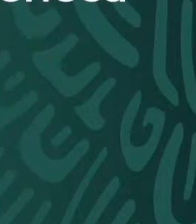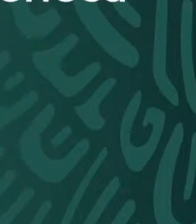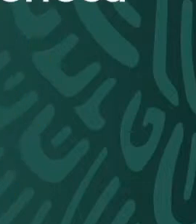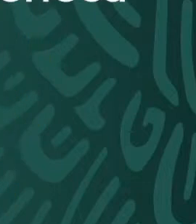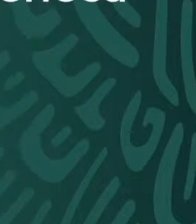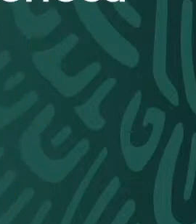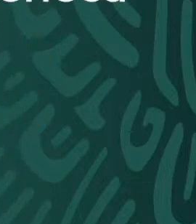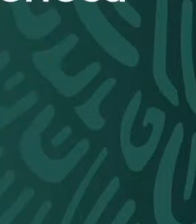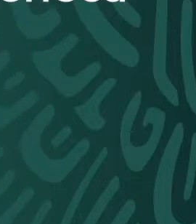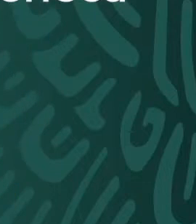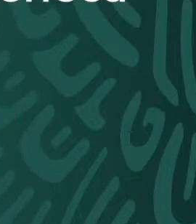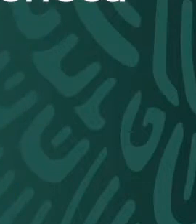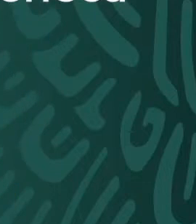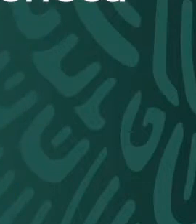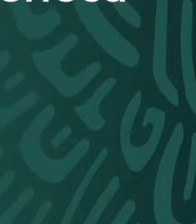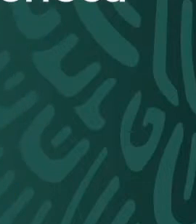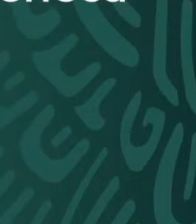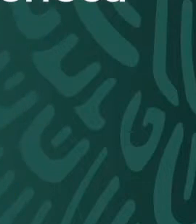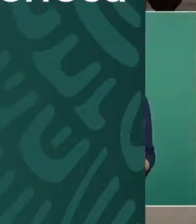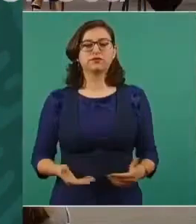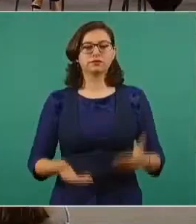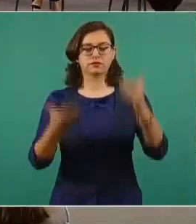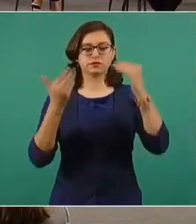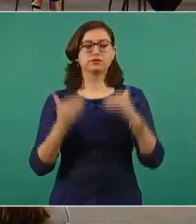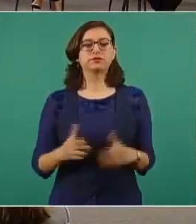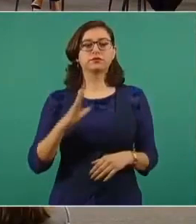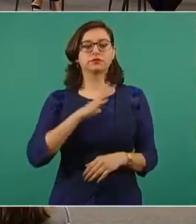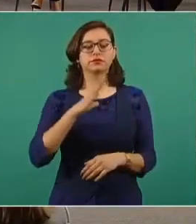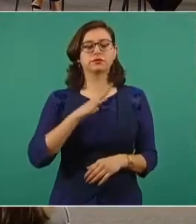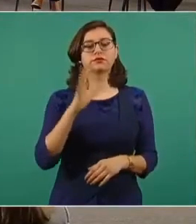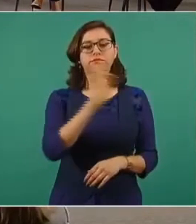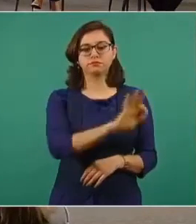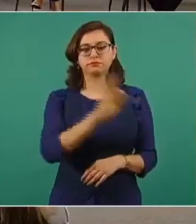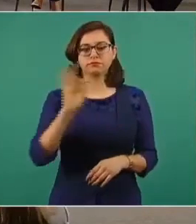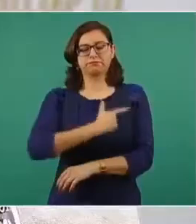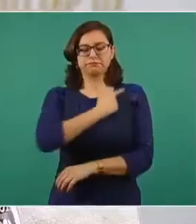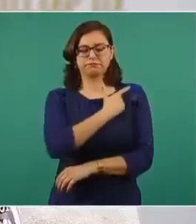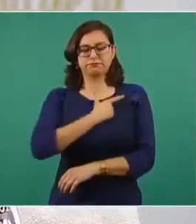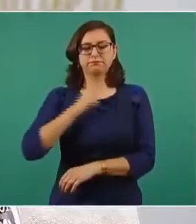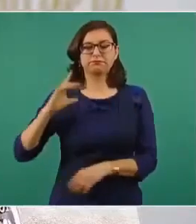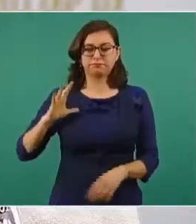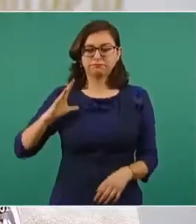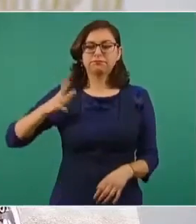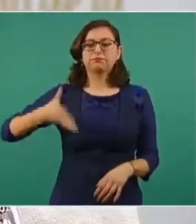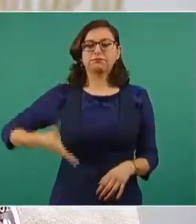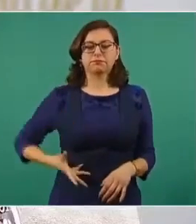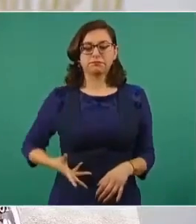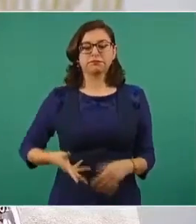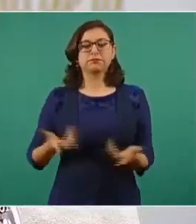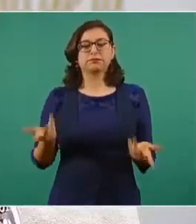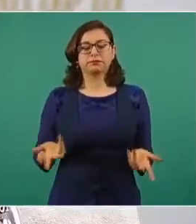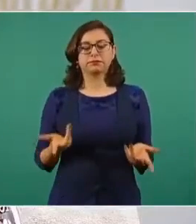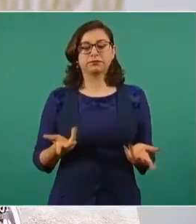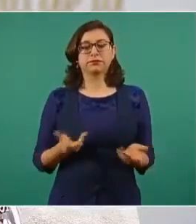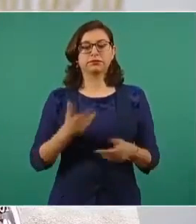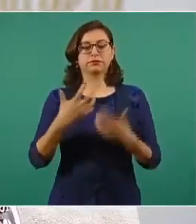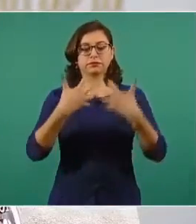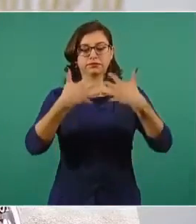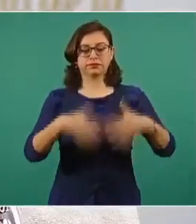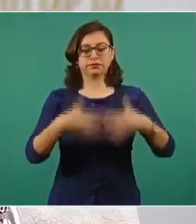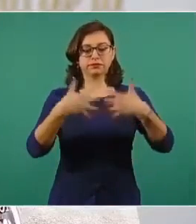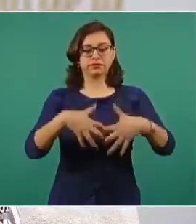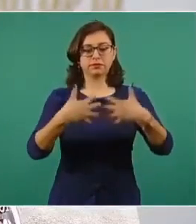AstraZeneca que se están envasando en México. Tengo el alto honor y el gusto de informar que los primeros 4 lotes